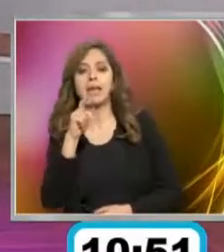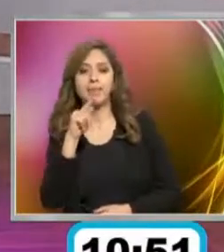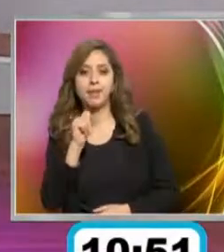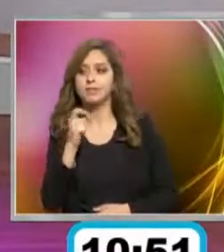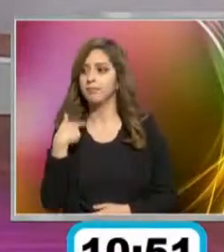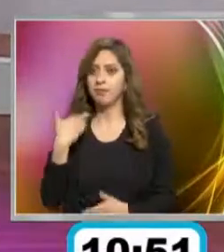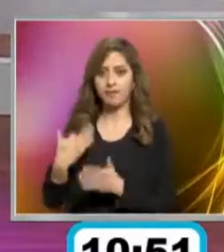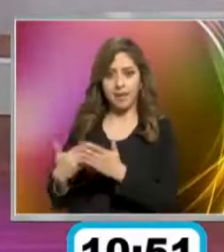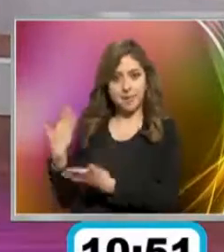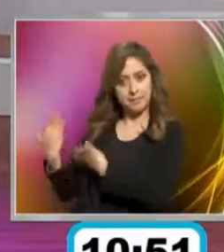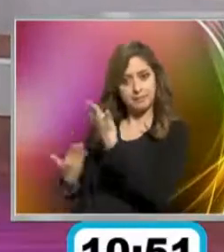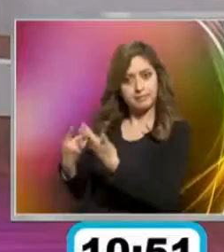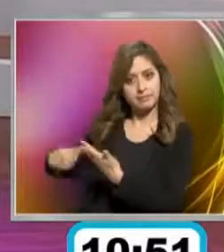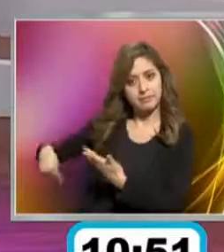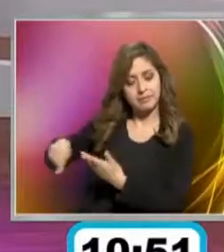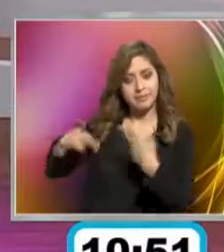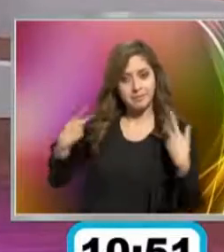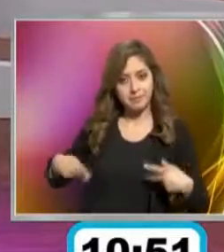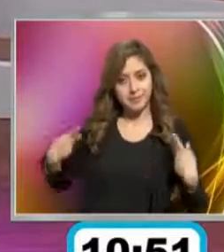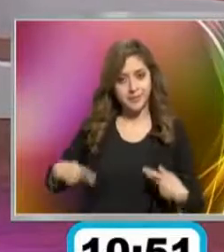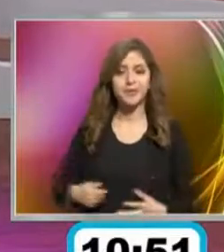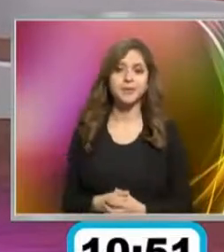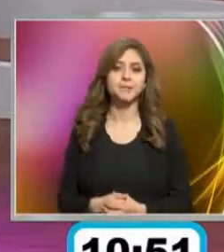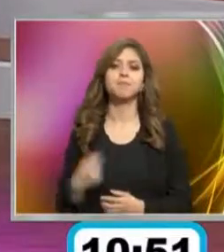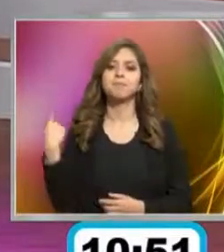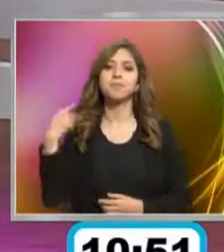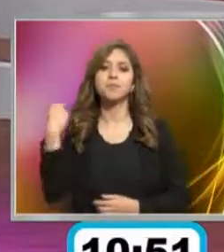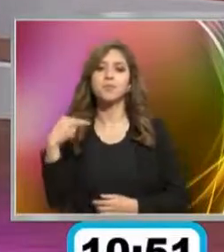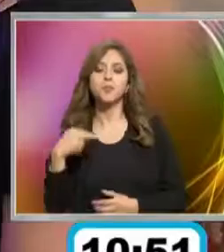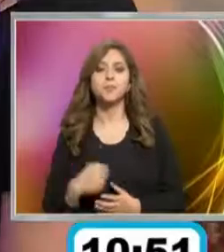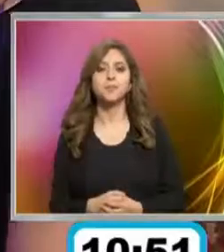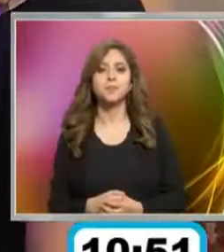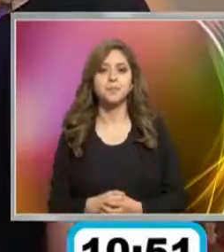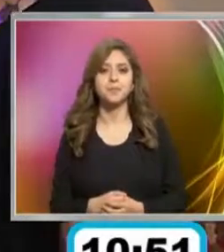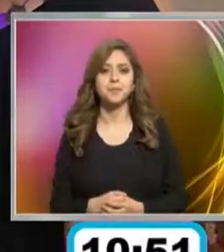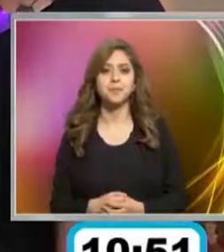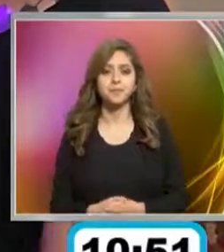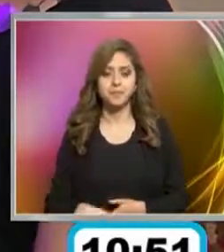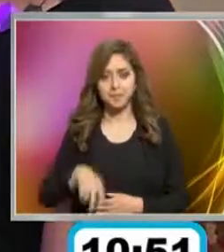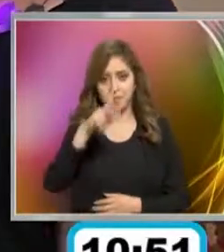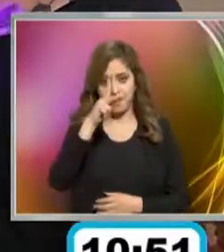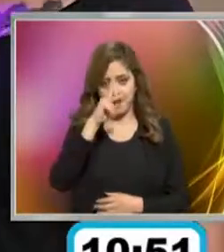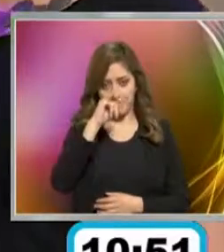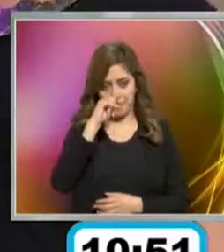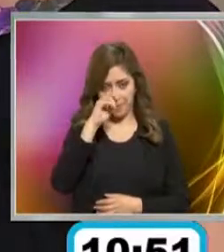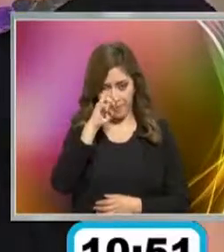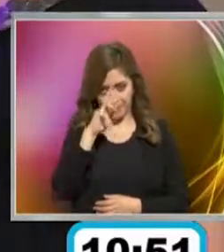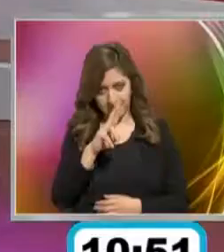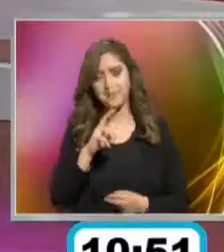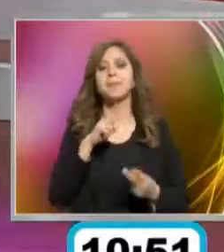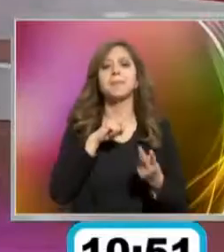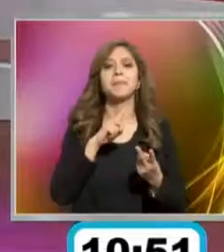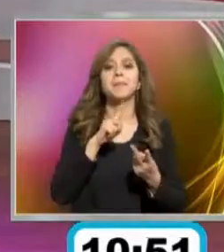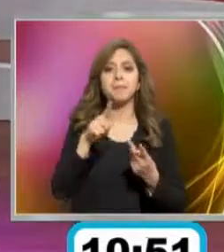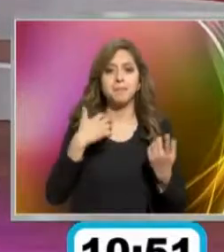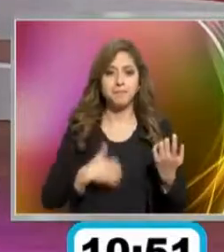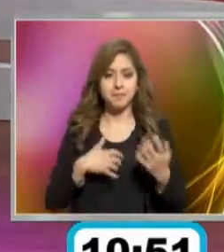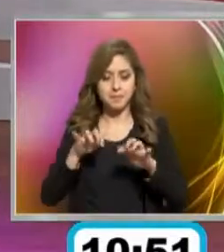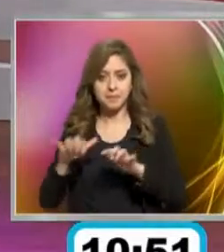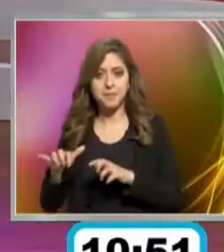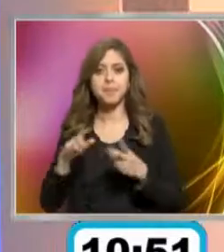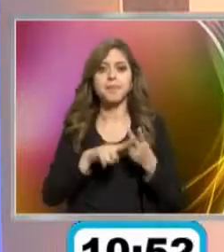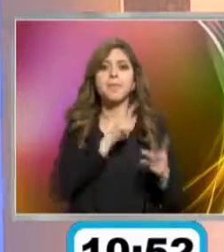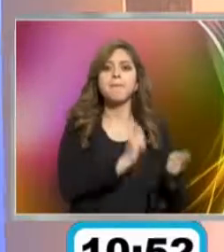a los integrantes, todos los brothers por acá. Acá tenemos a quién? Ah, Peter. Peter en los teclados En los y en la guitarra. Por acá en